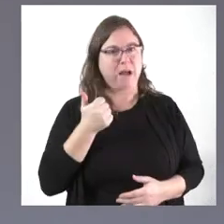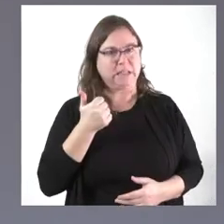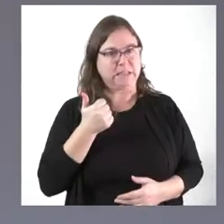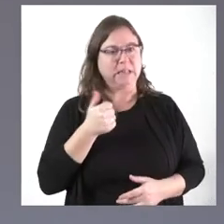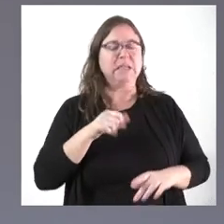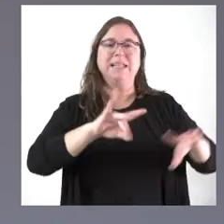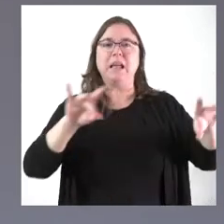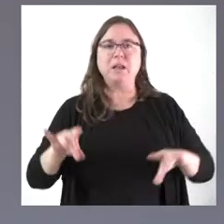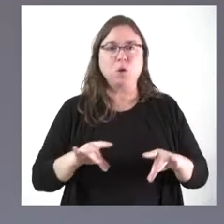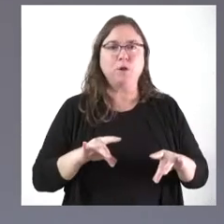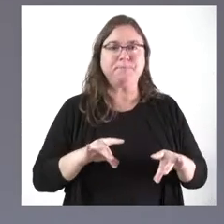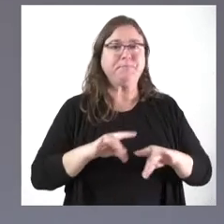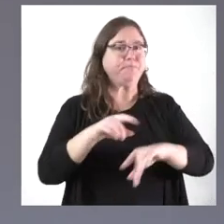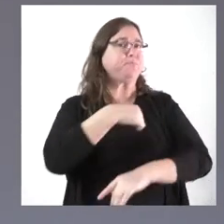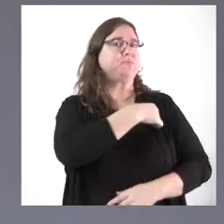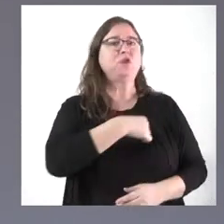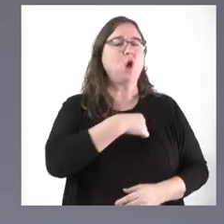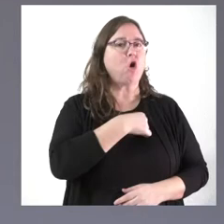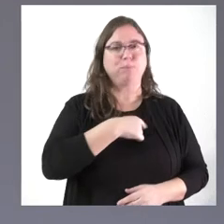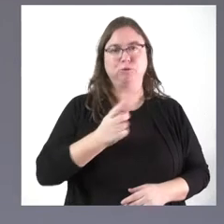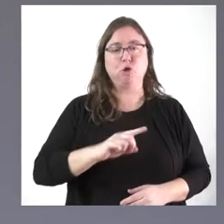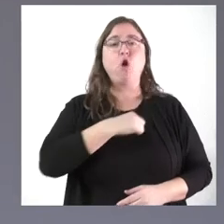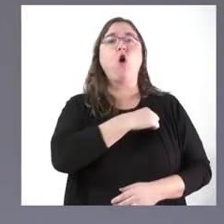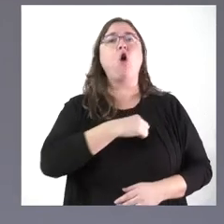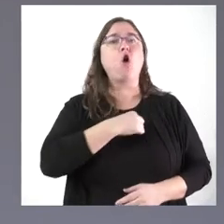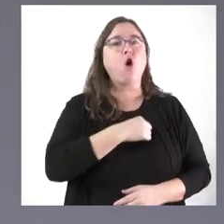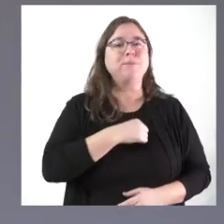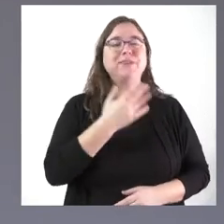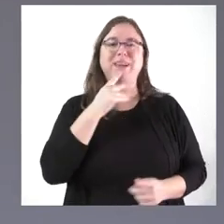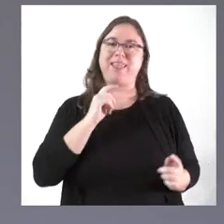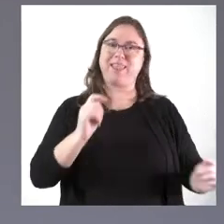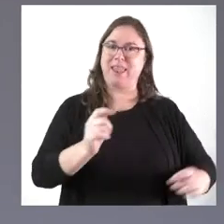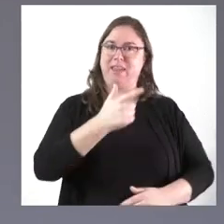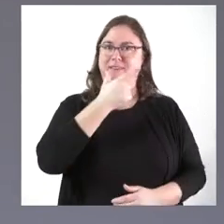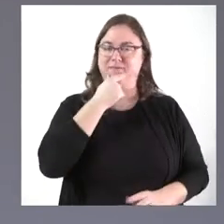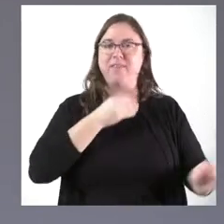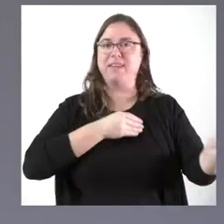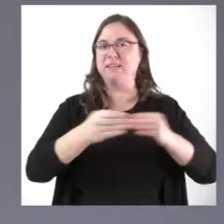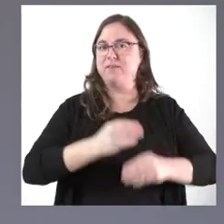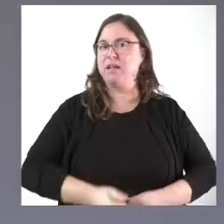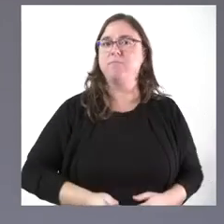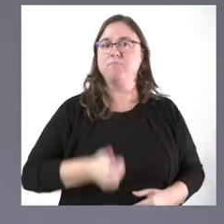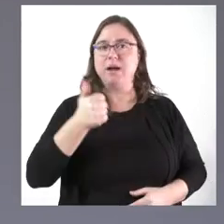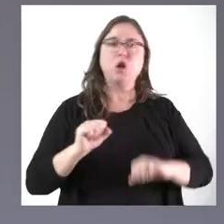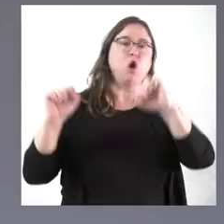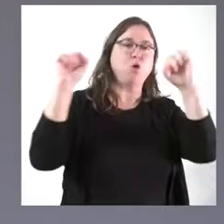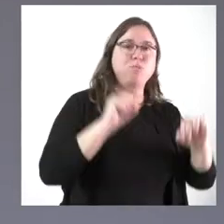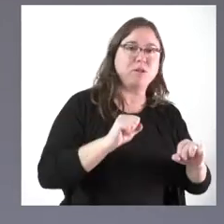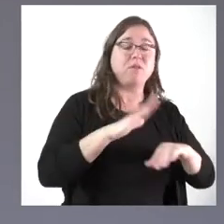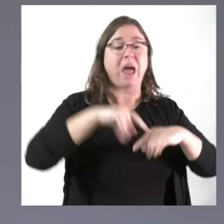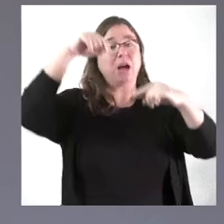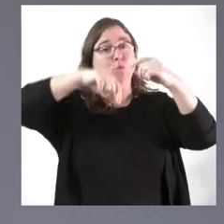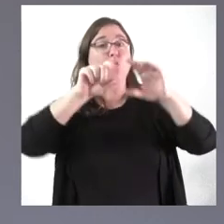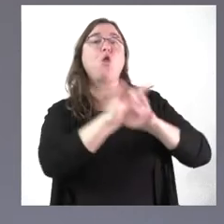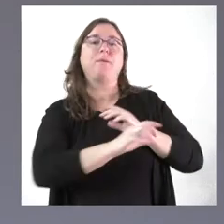en el que la comisión no se plantea la comisión se plantea dulcificar o flexibilizar el régimen distrita protección que había al sur del duero